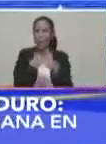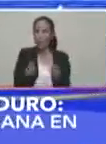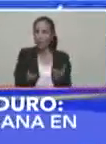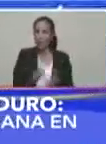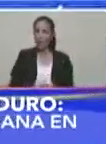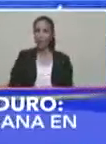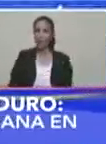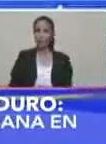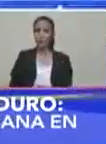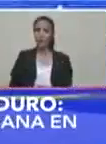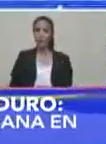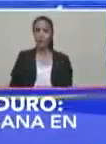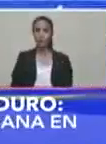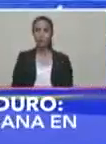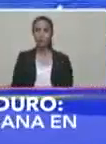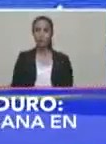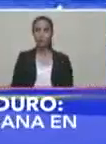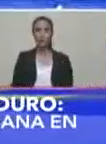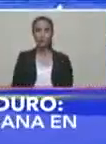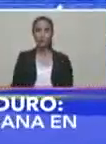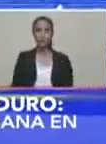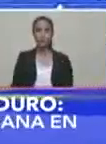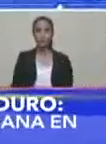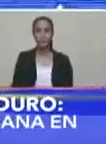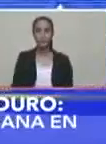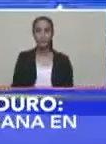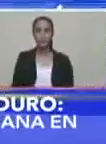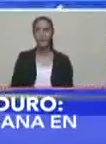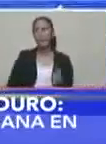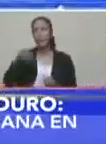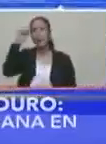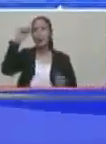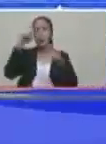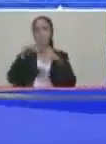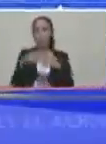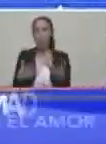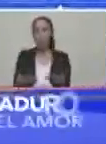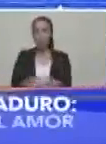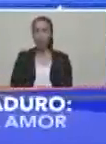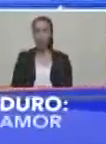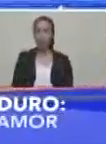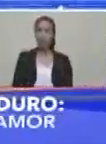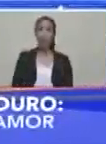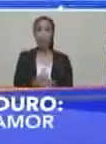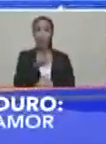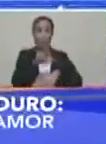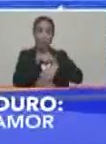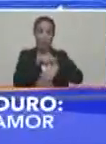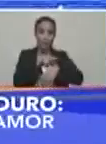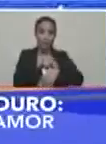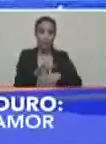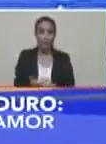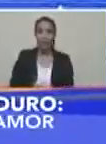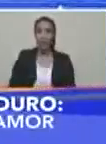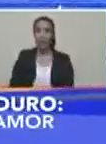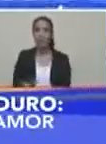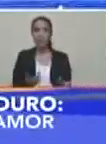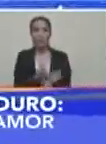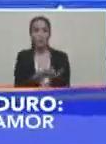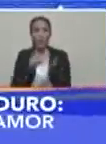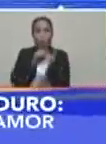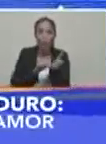El futuro, hablemos del futuro. ¿Cuáles son las grandes tareas de futuro para la medicina preventiva, para la medicina